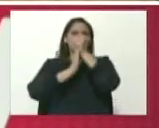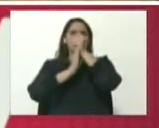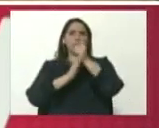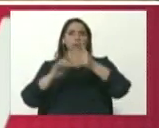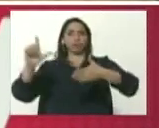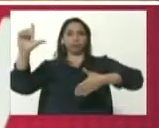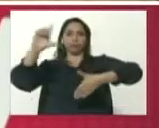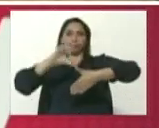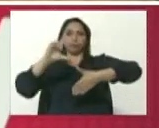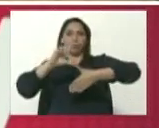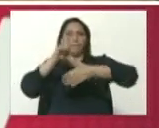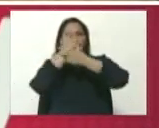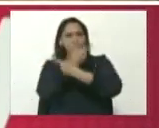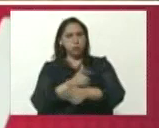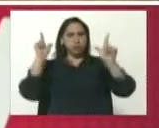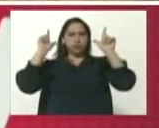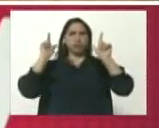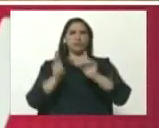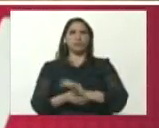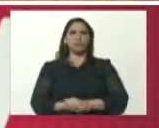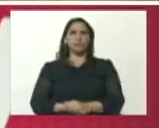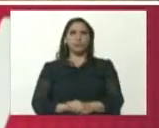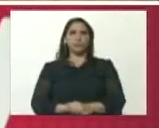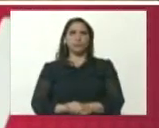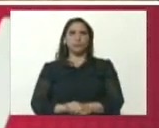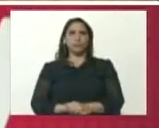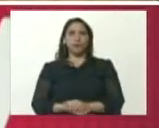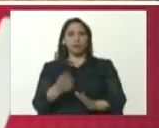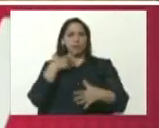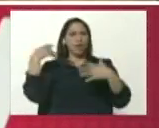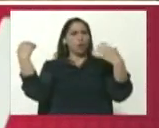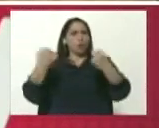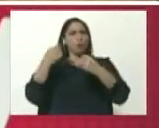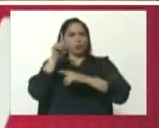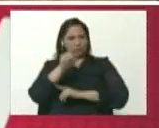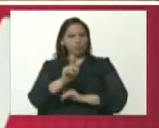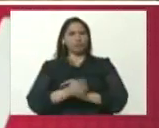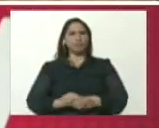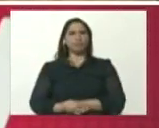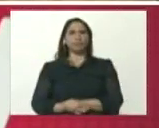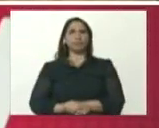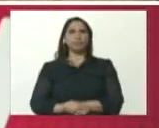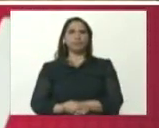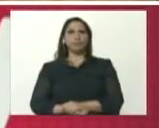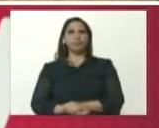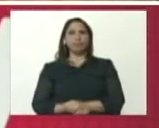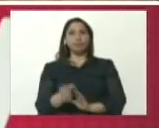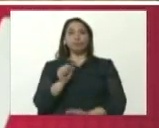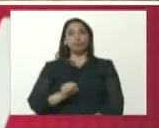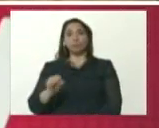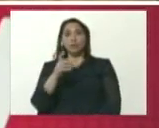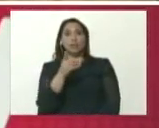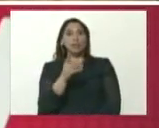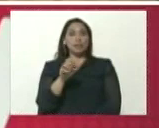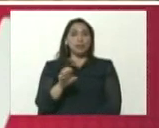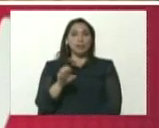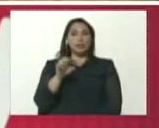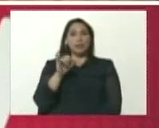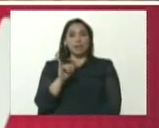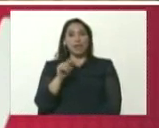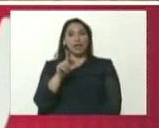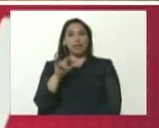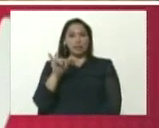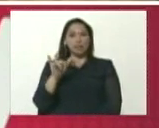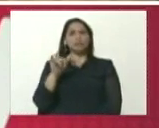América Latina será libre más temprano que tarde. Seguro que va a ser así. Arroba Daily Tobar. Así